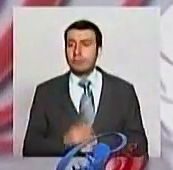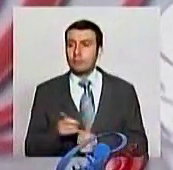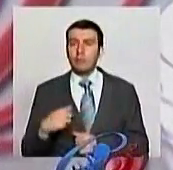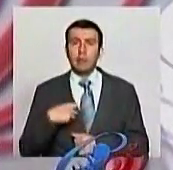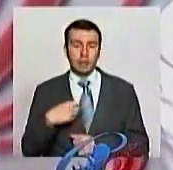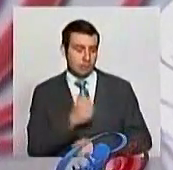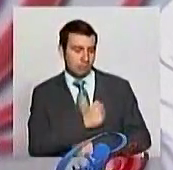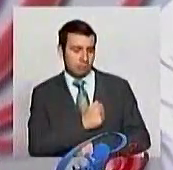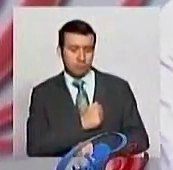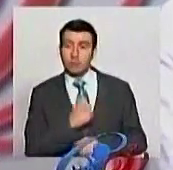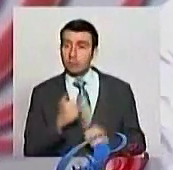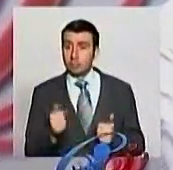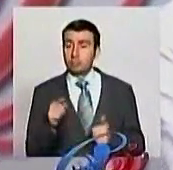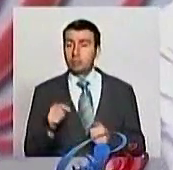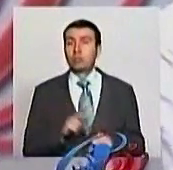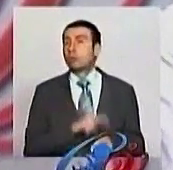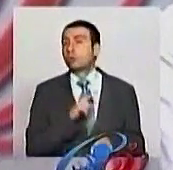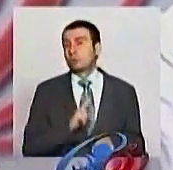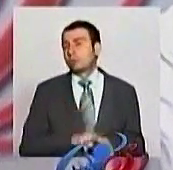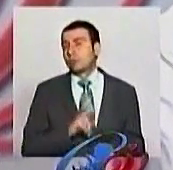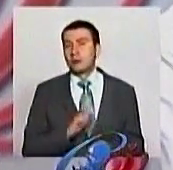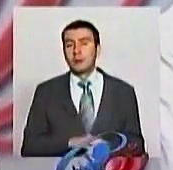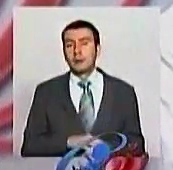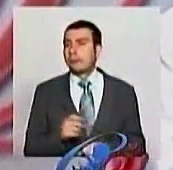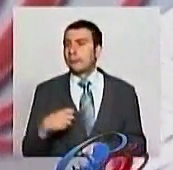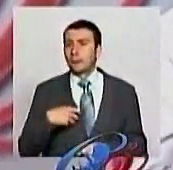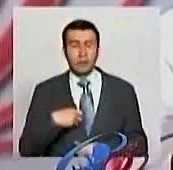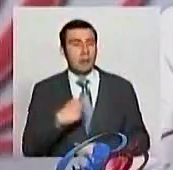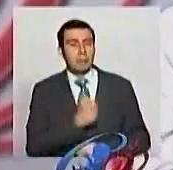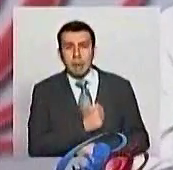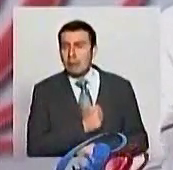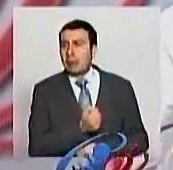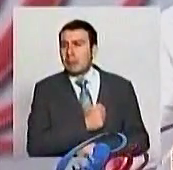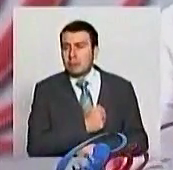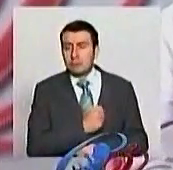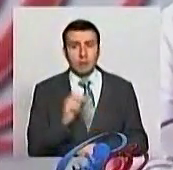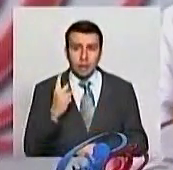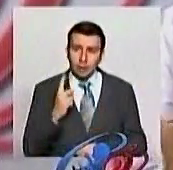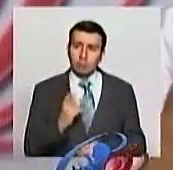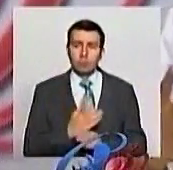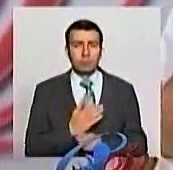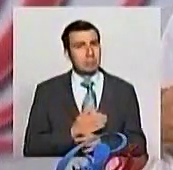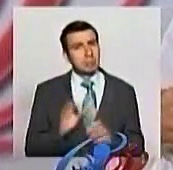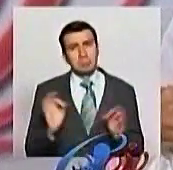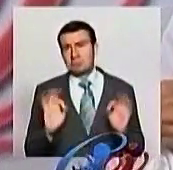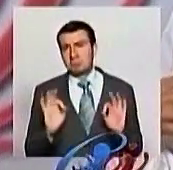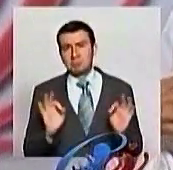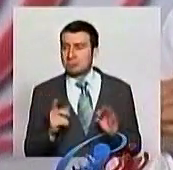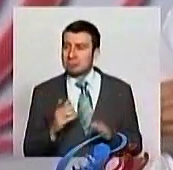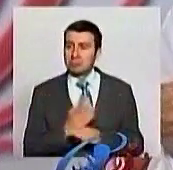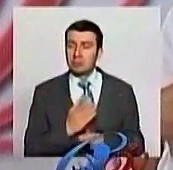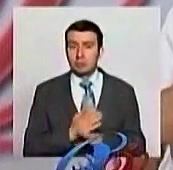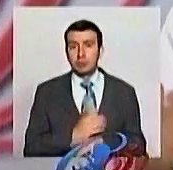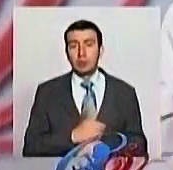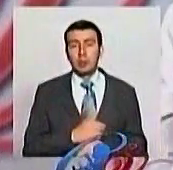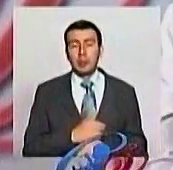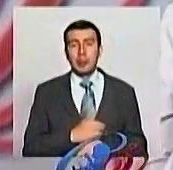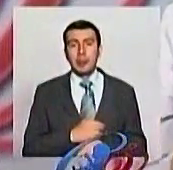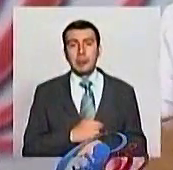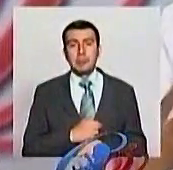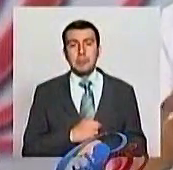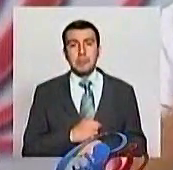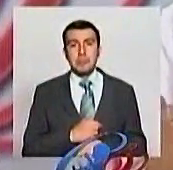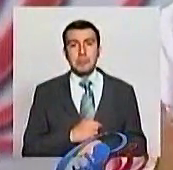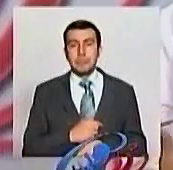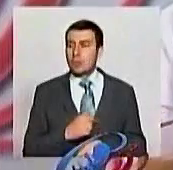bien, le salió normal, no tiene arritmias ni tiene pues como alteraciones isquémicas o necróticas,